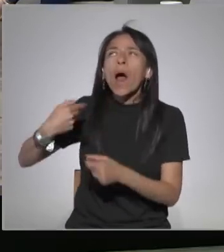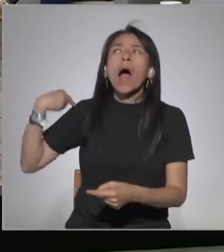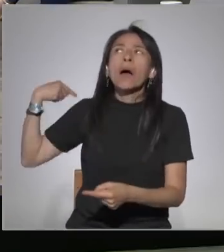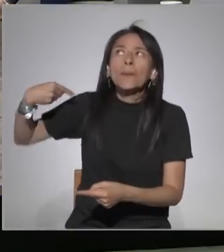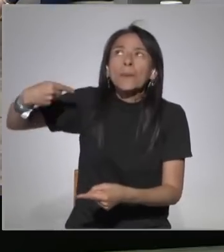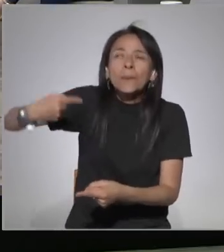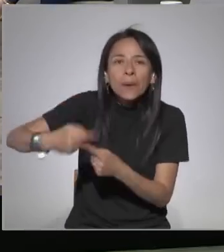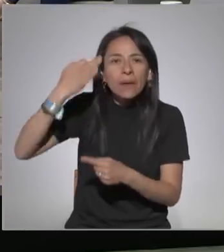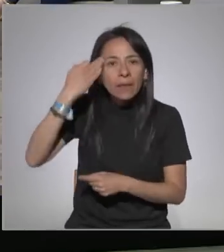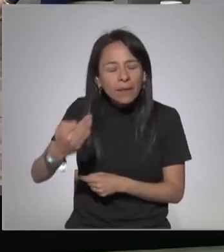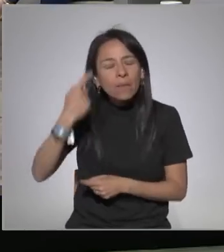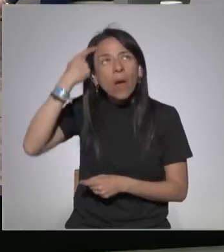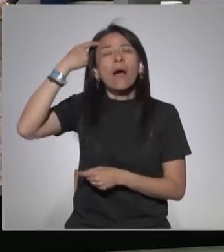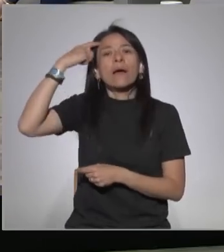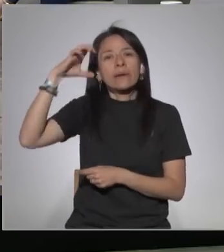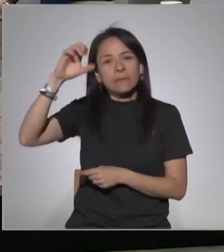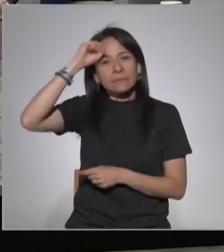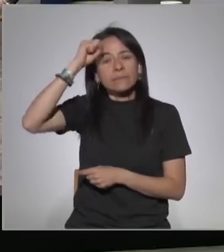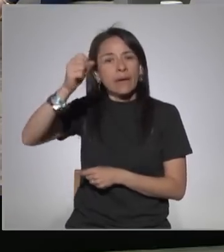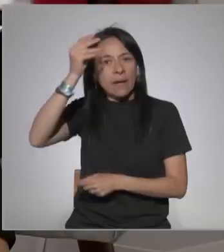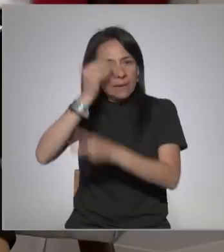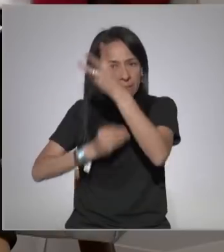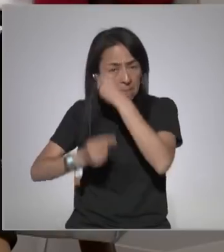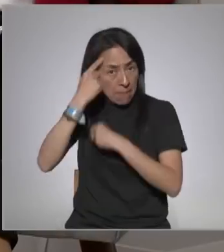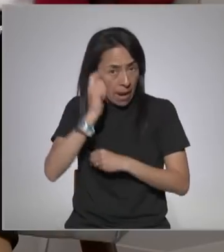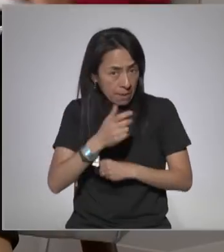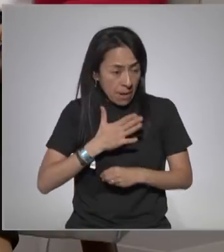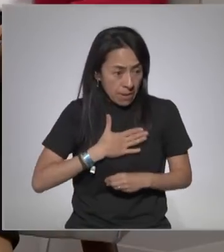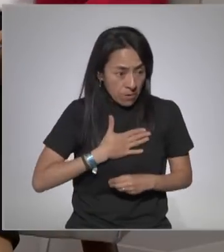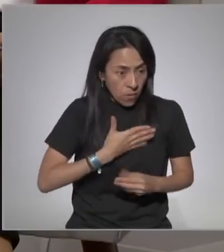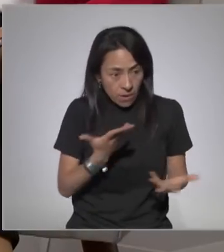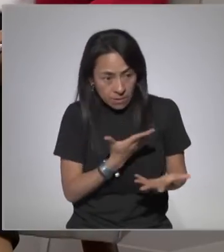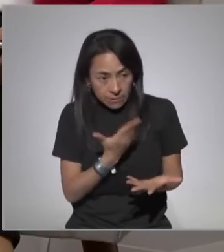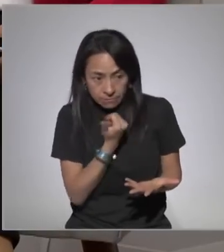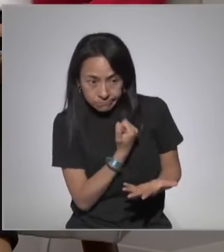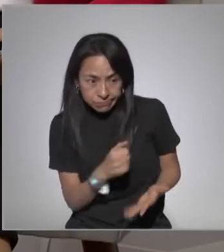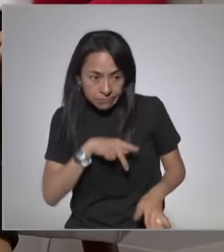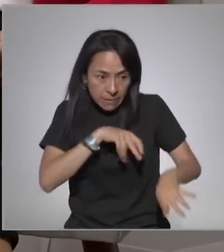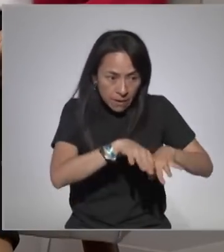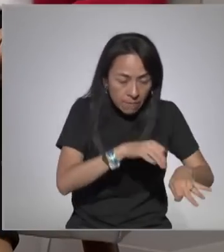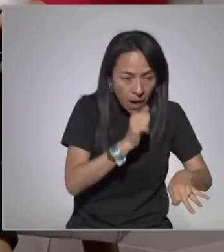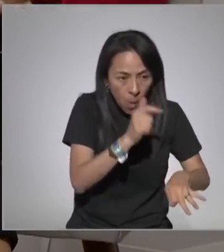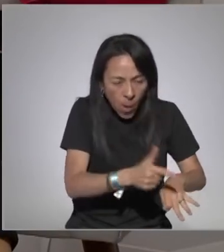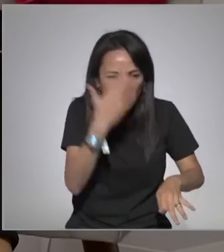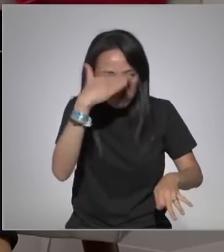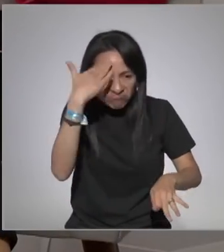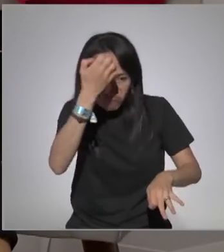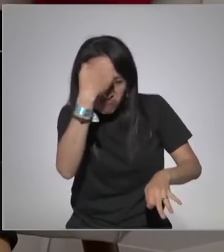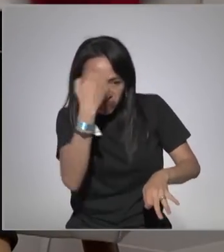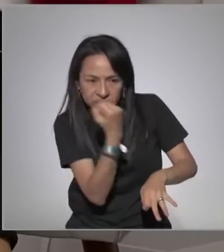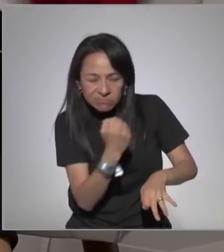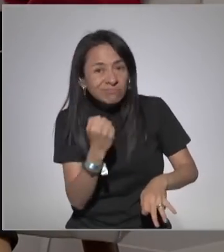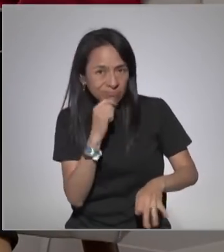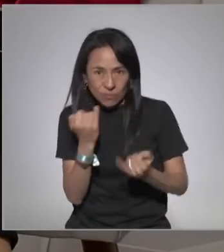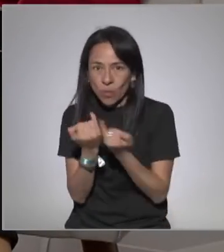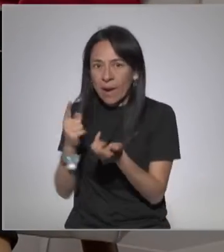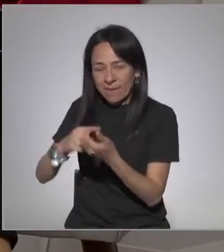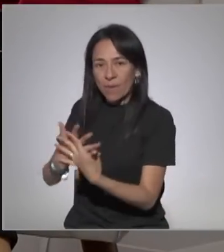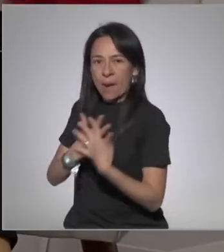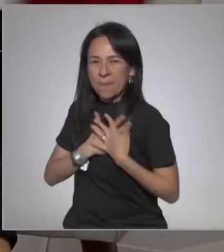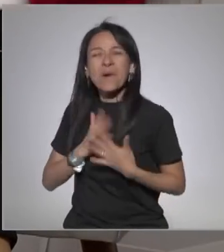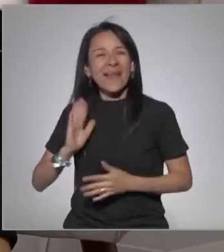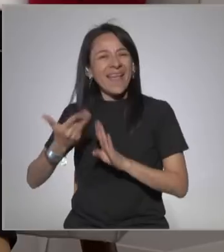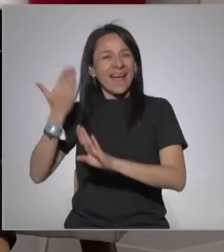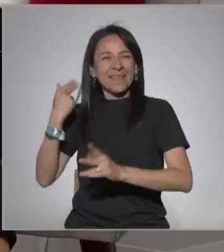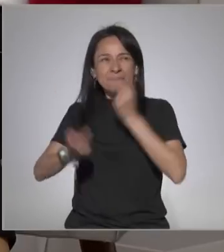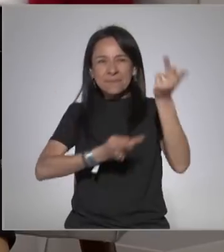no solo para una actividad productiva, sino también para el amor. Justo das en algo muy importante porque nos mencionaban en el sondeo que ya el amor en la vejez es un amor